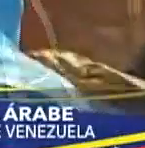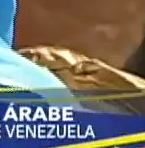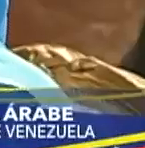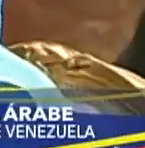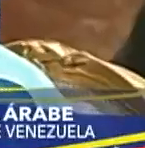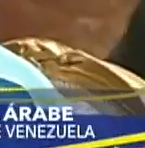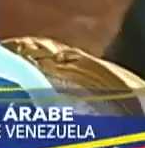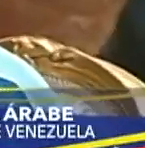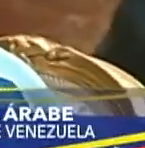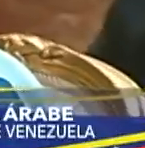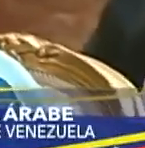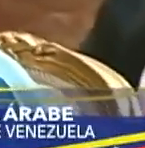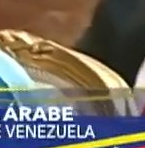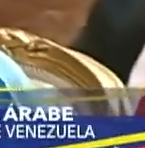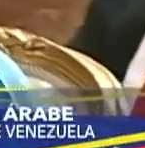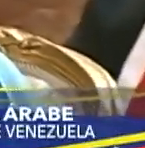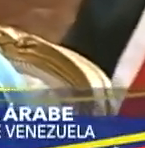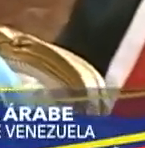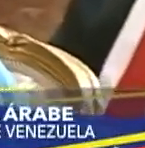Venezuela.